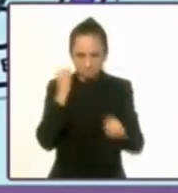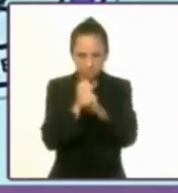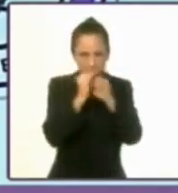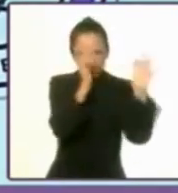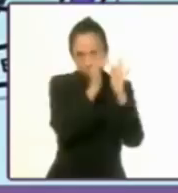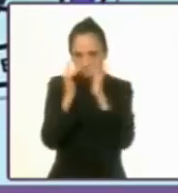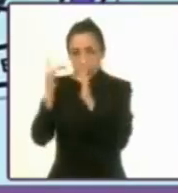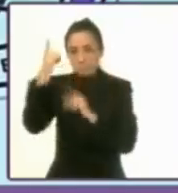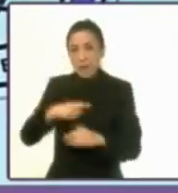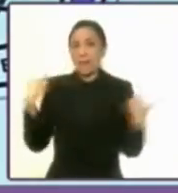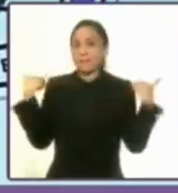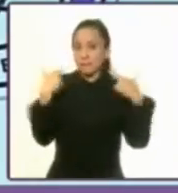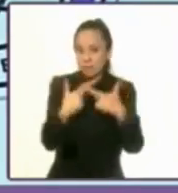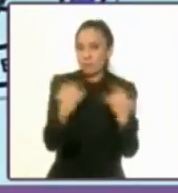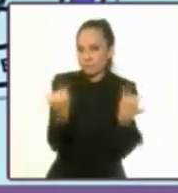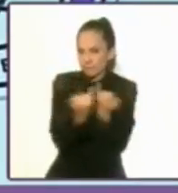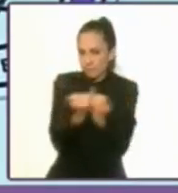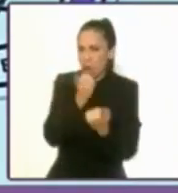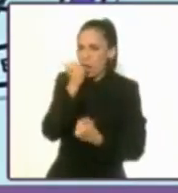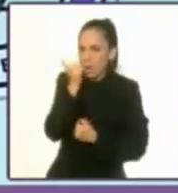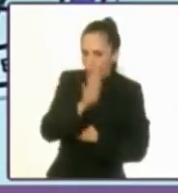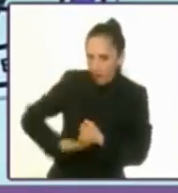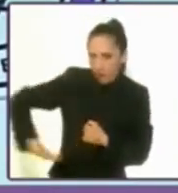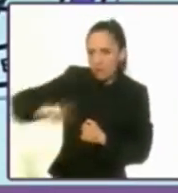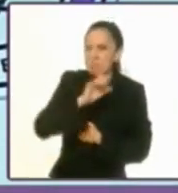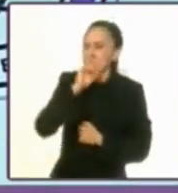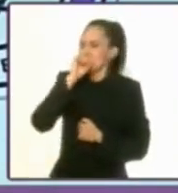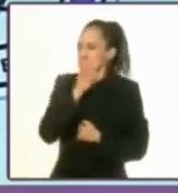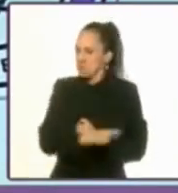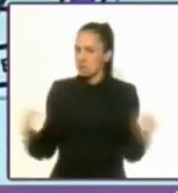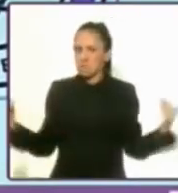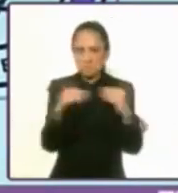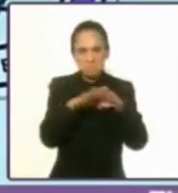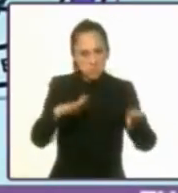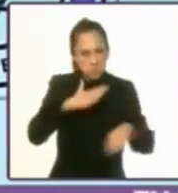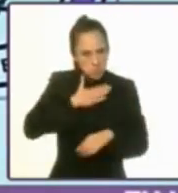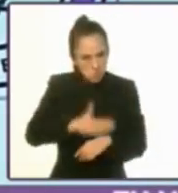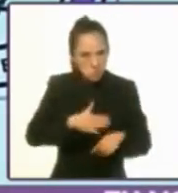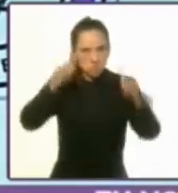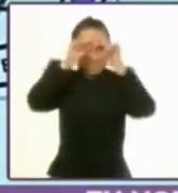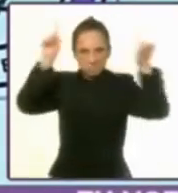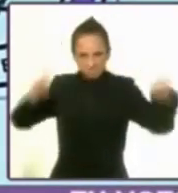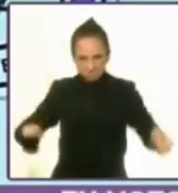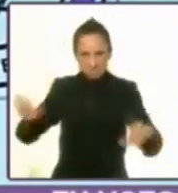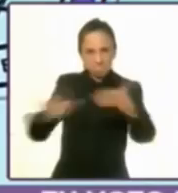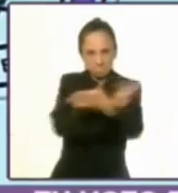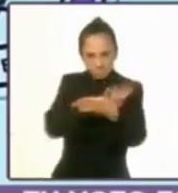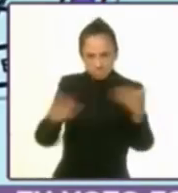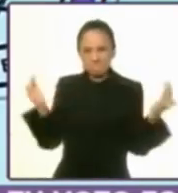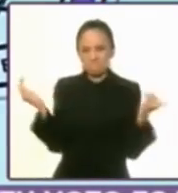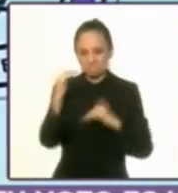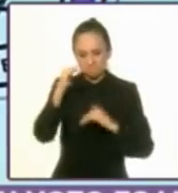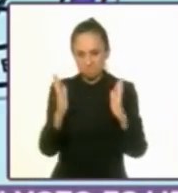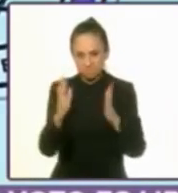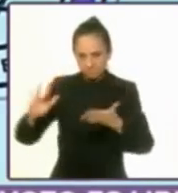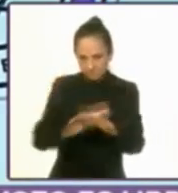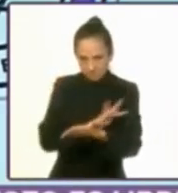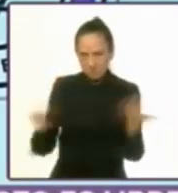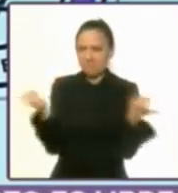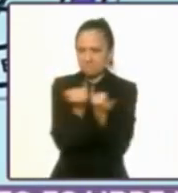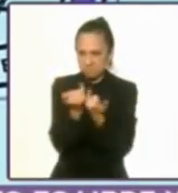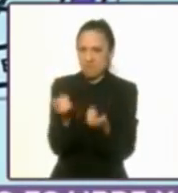alumnos tengan esas condiciones con pizarrones digitales con tablets con computadoras